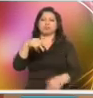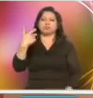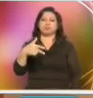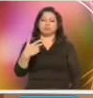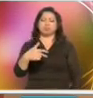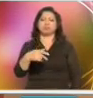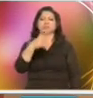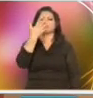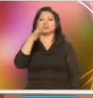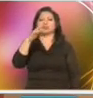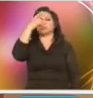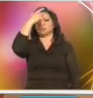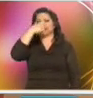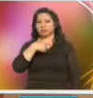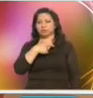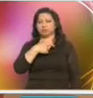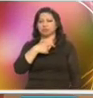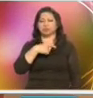cerca de las 10 de la noche,